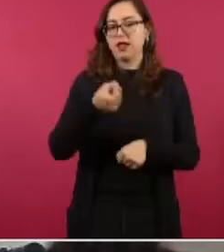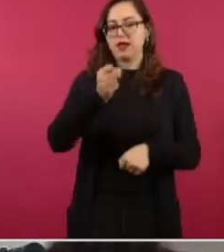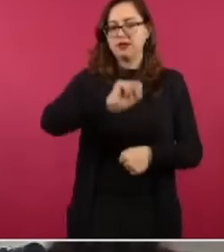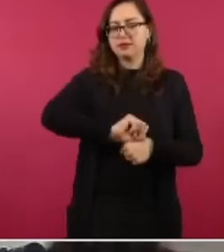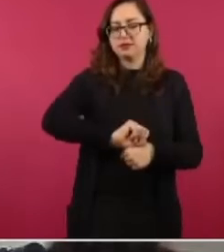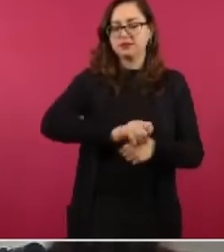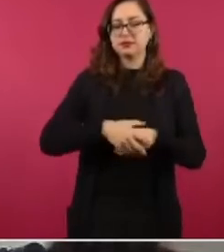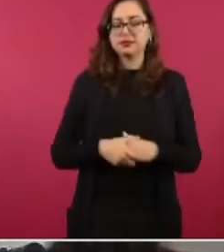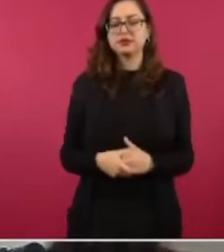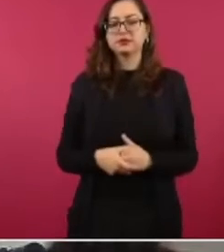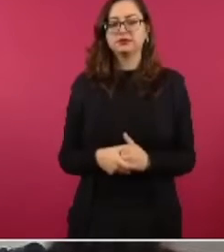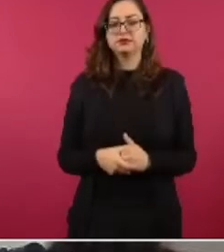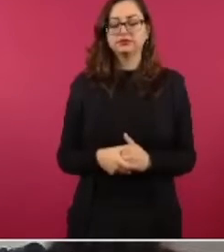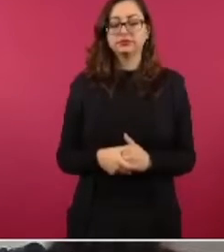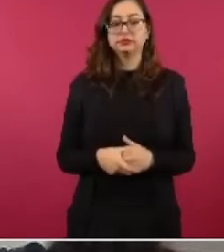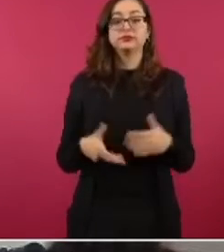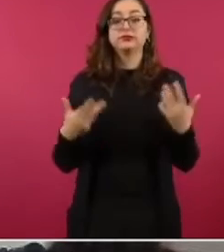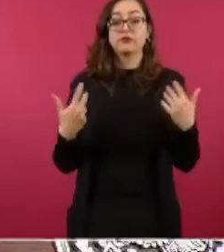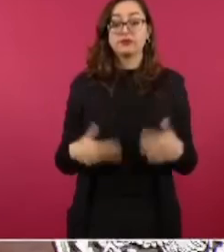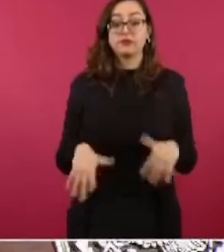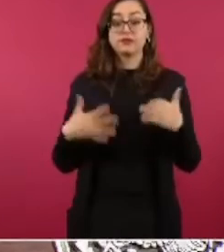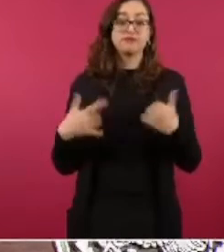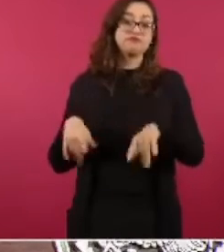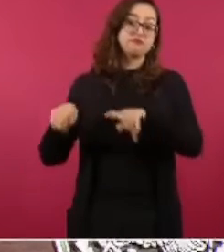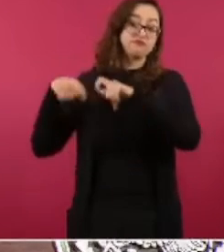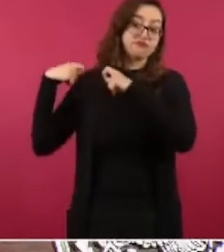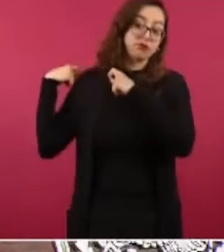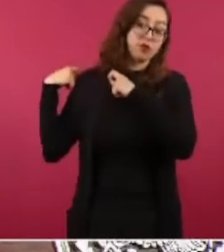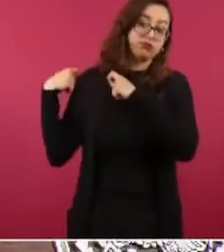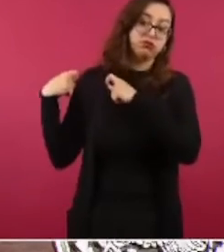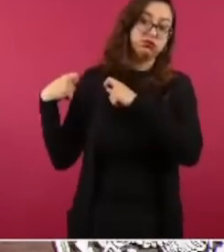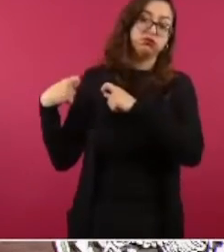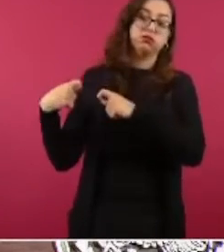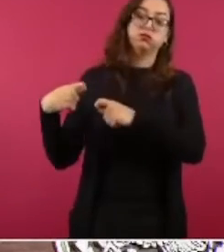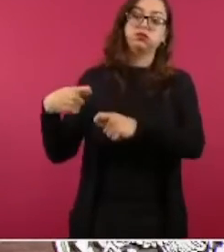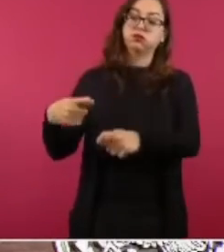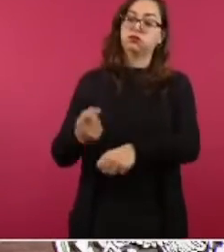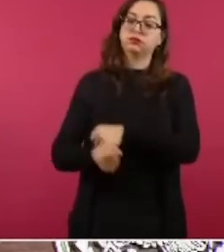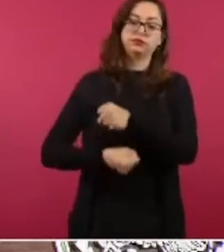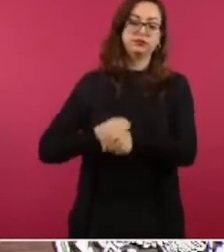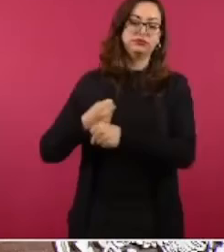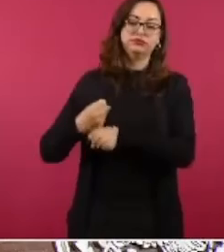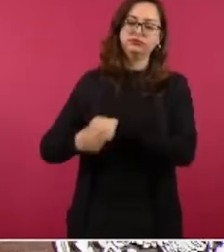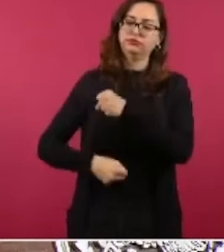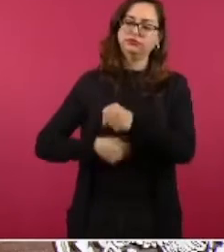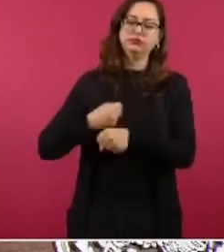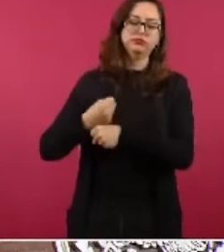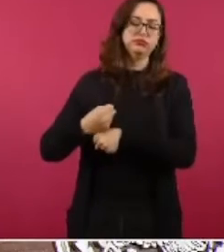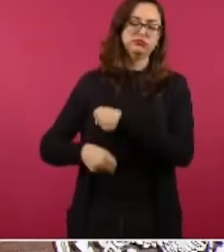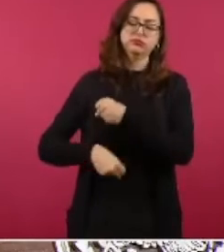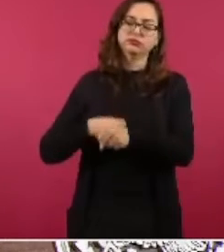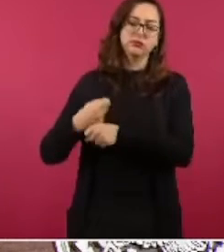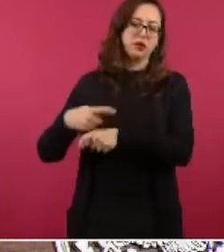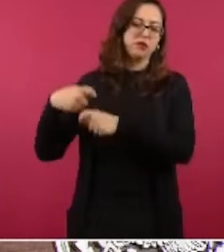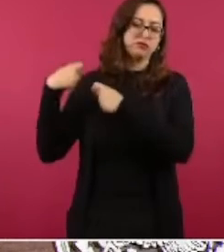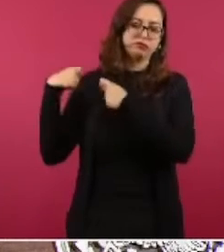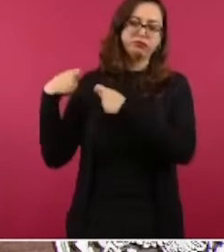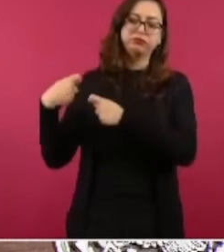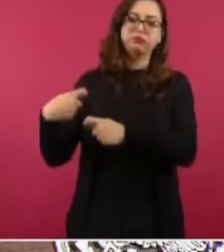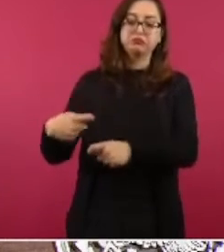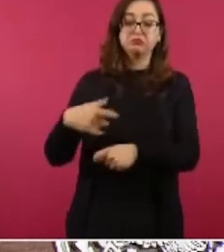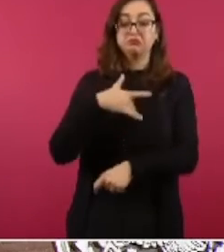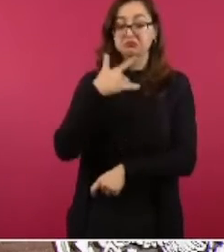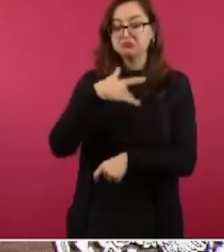Entonces, pues es una tradición democrática, viene de lejos, y yo creo que van a